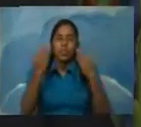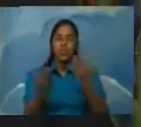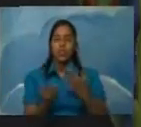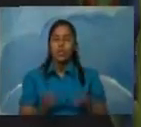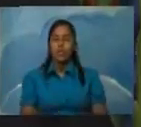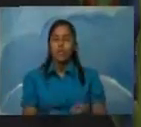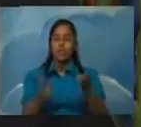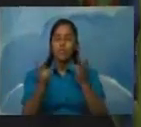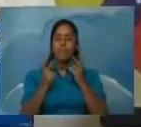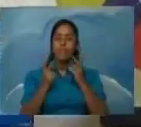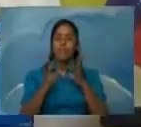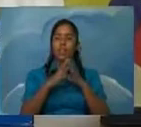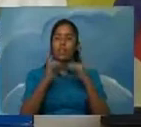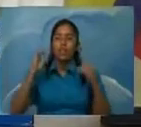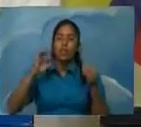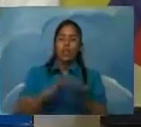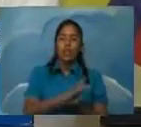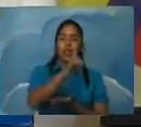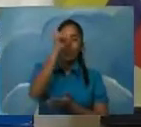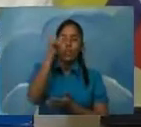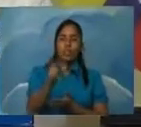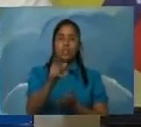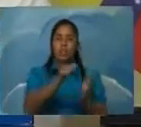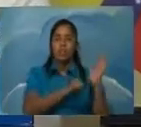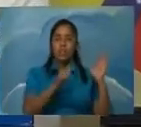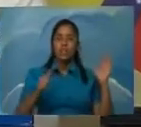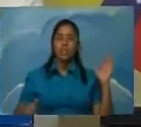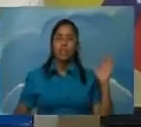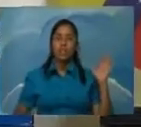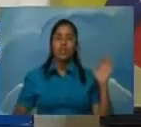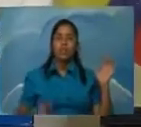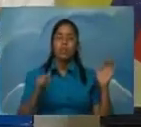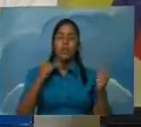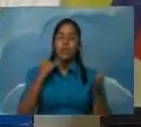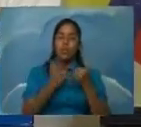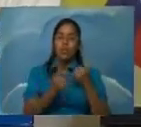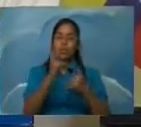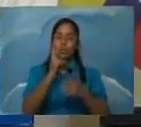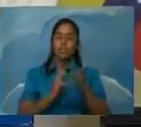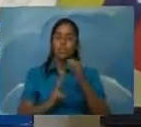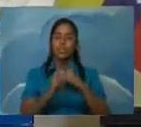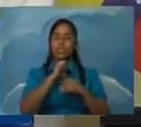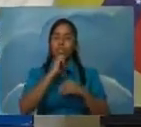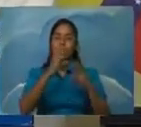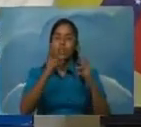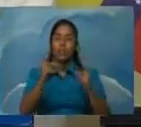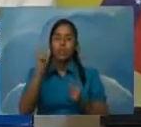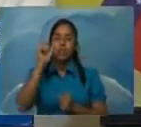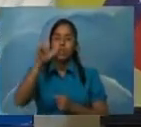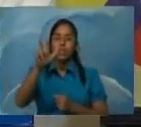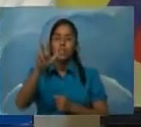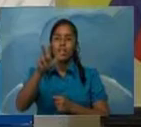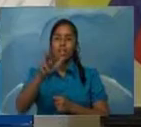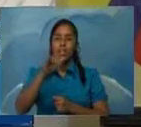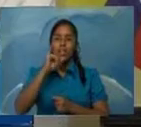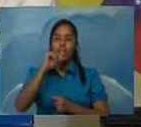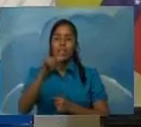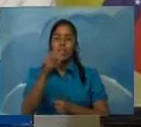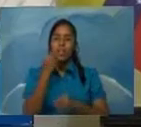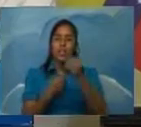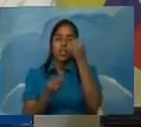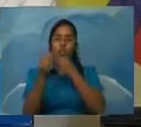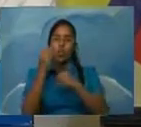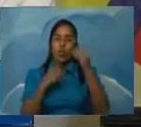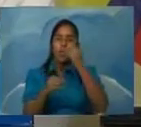en abundancia. Toda la gloria sea para el Señor. Mi último versículo es el número 3, díganlo conmigo. Y